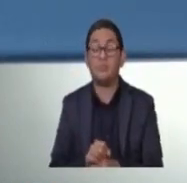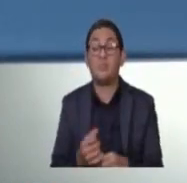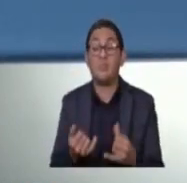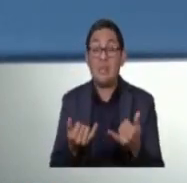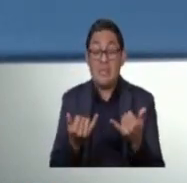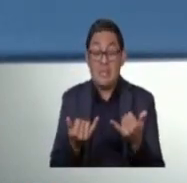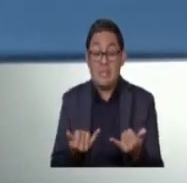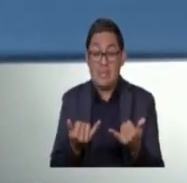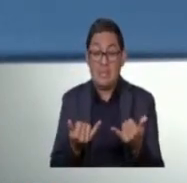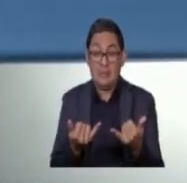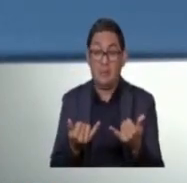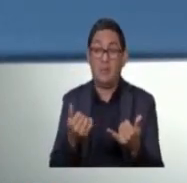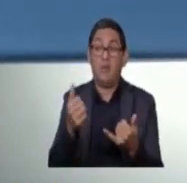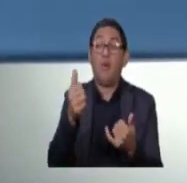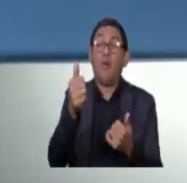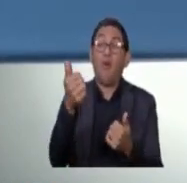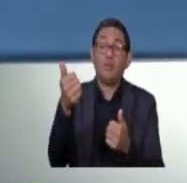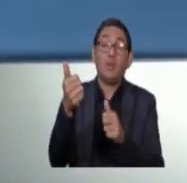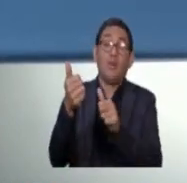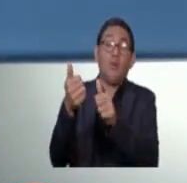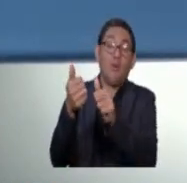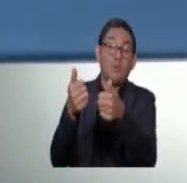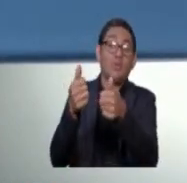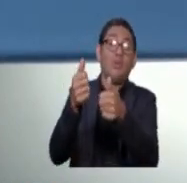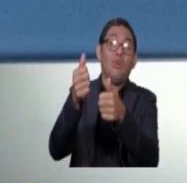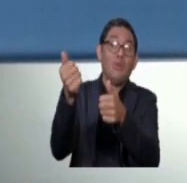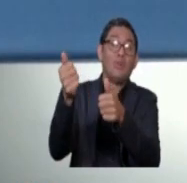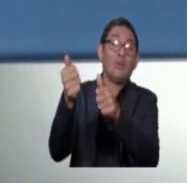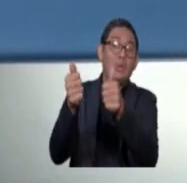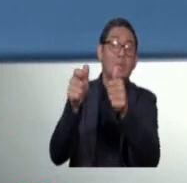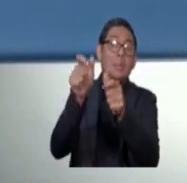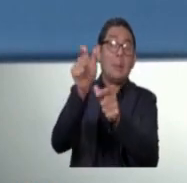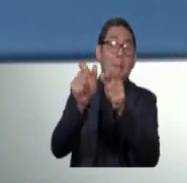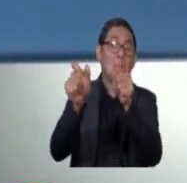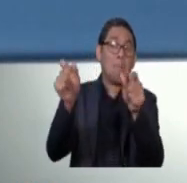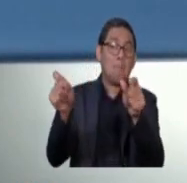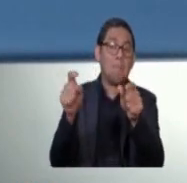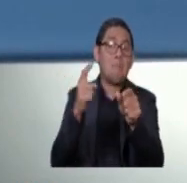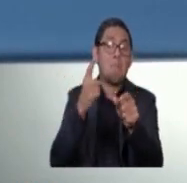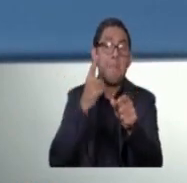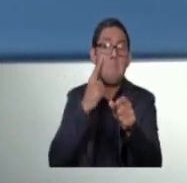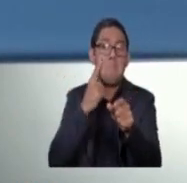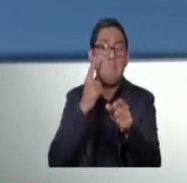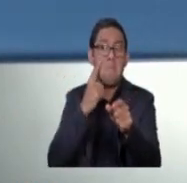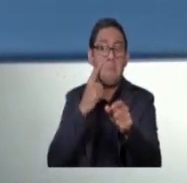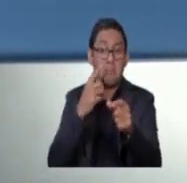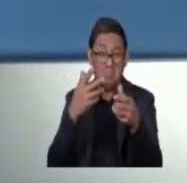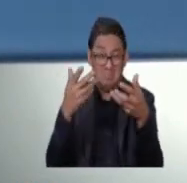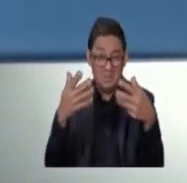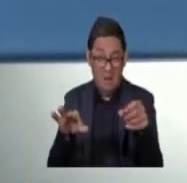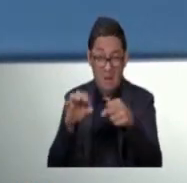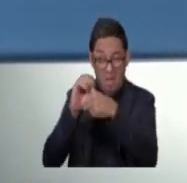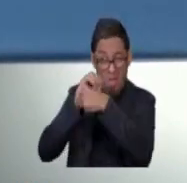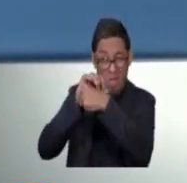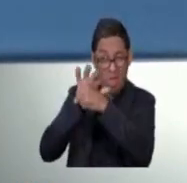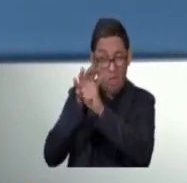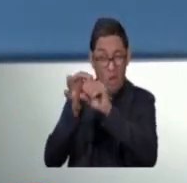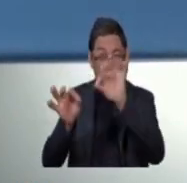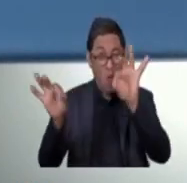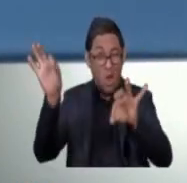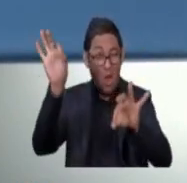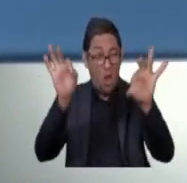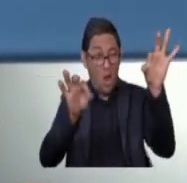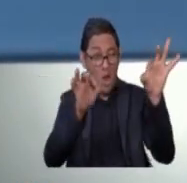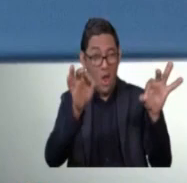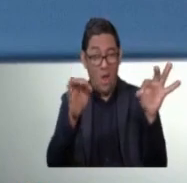secuenciación es para determinar si en nuestro país circulan otras de